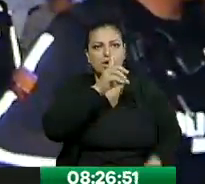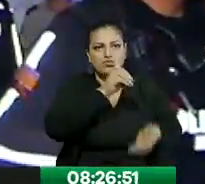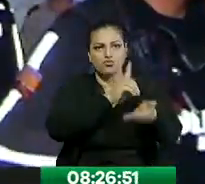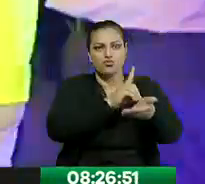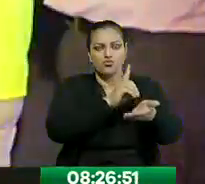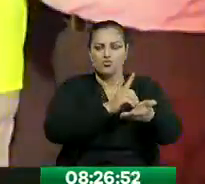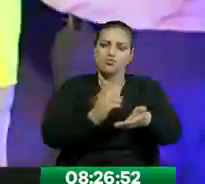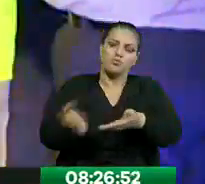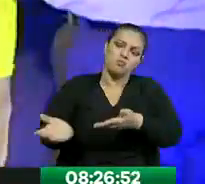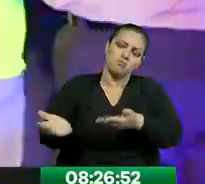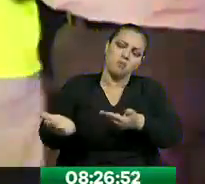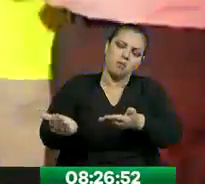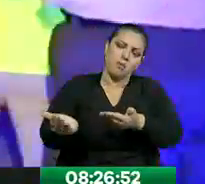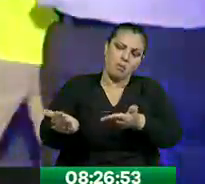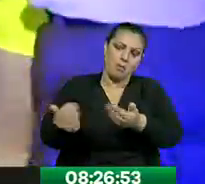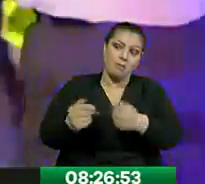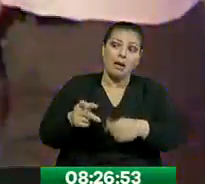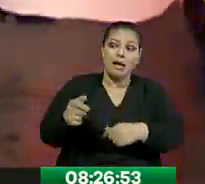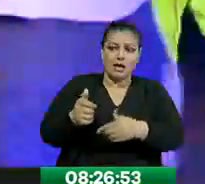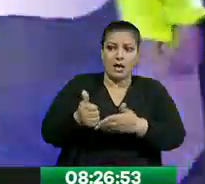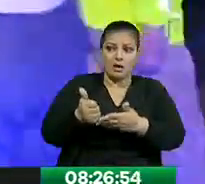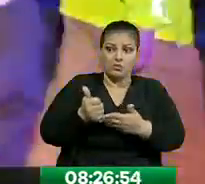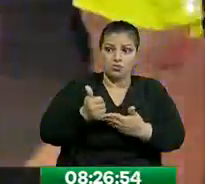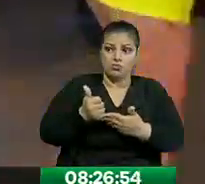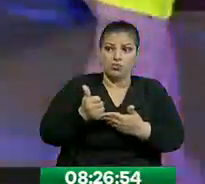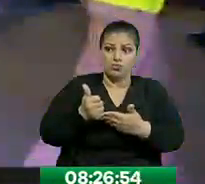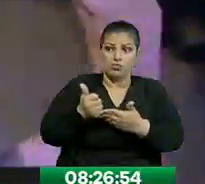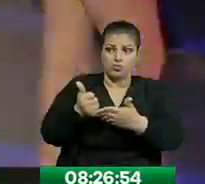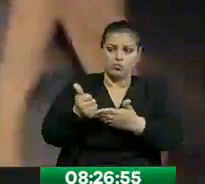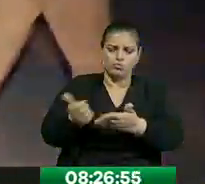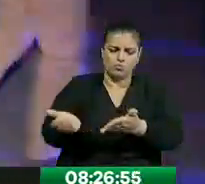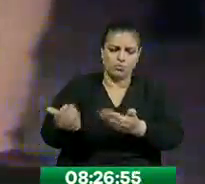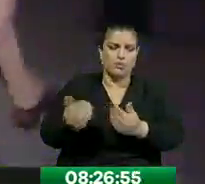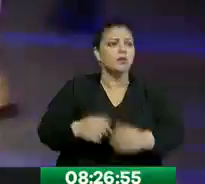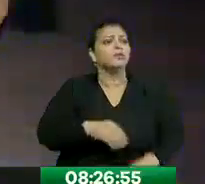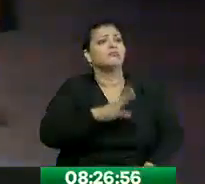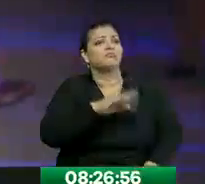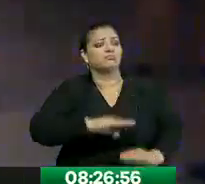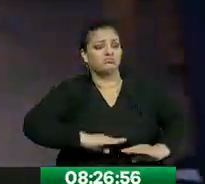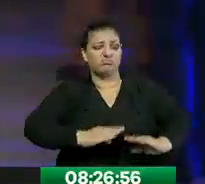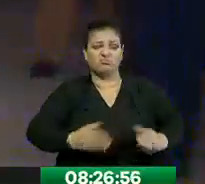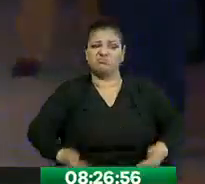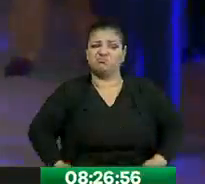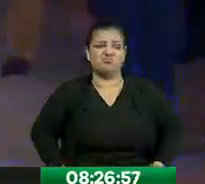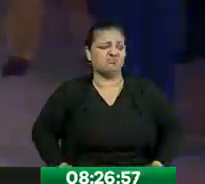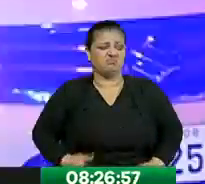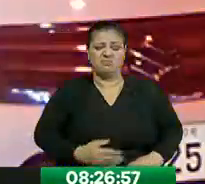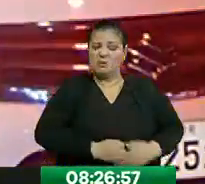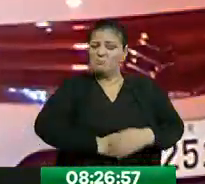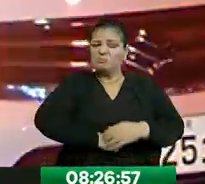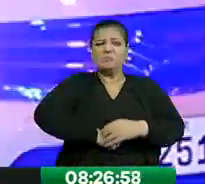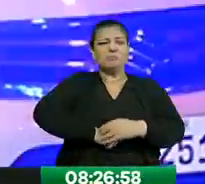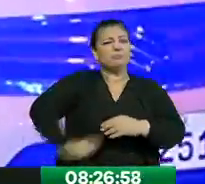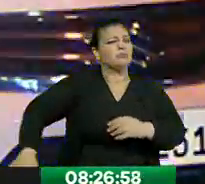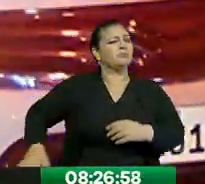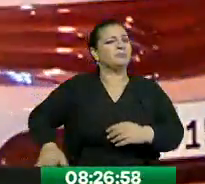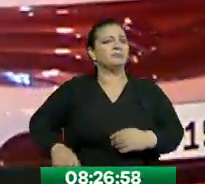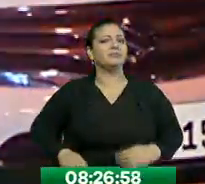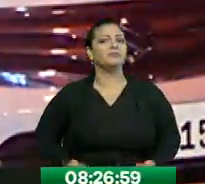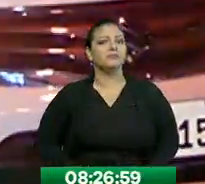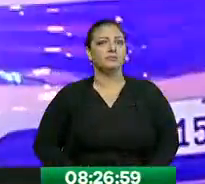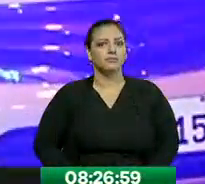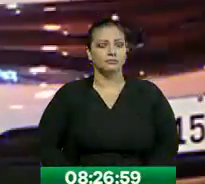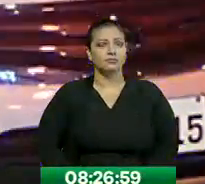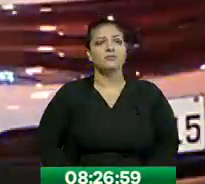los vecinos, quienes llamaron inmediatamente a la policía. La mujer se habría sometido a un aborto, pero